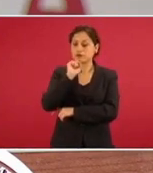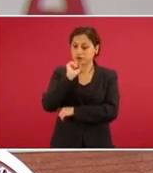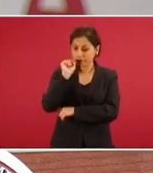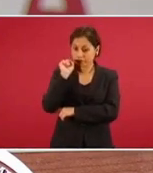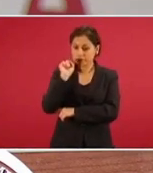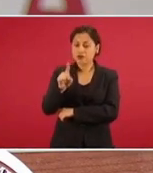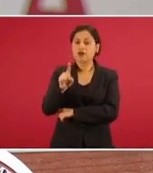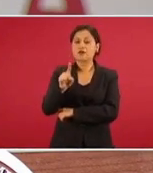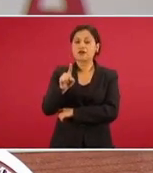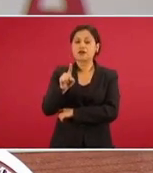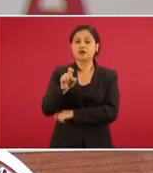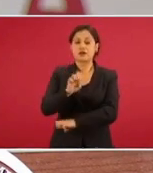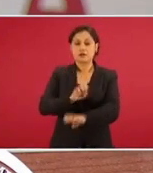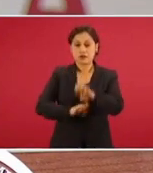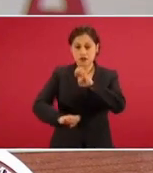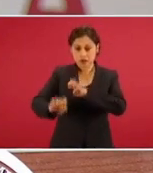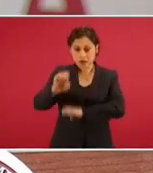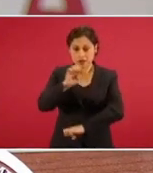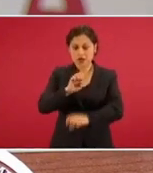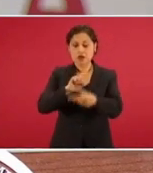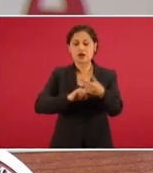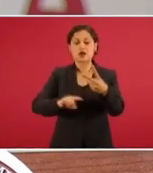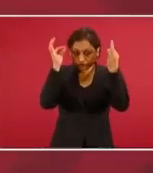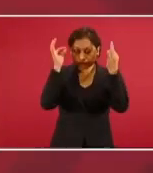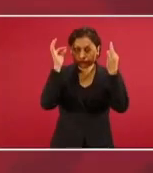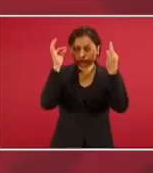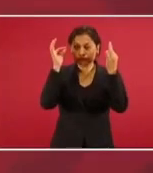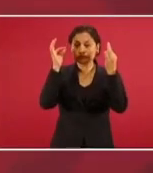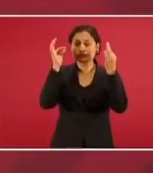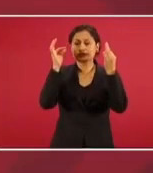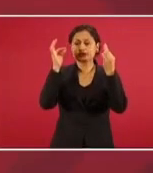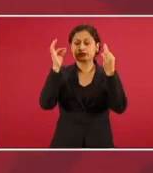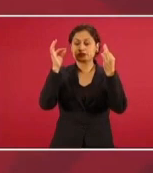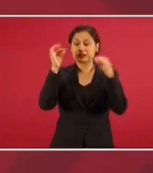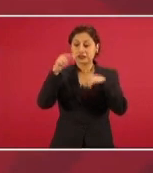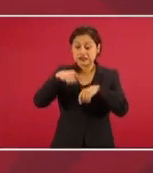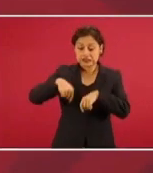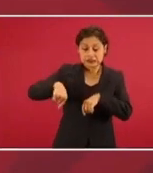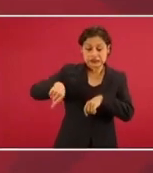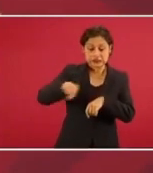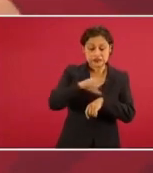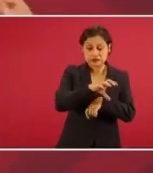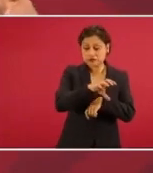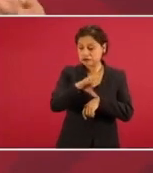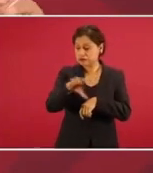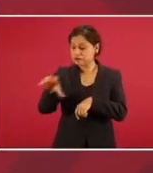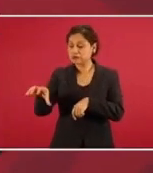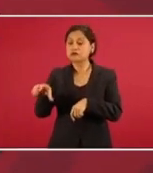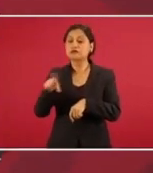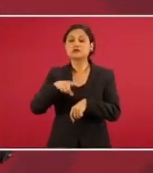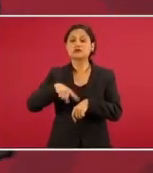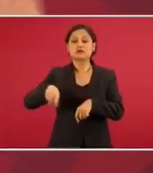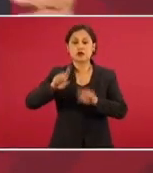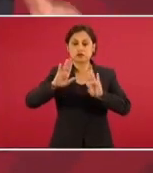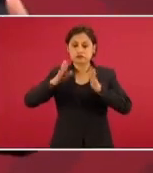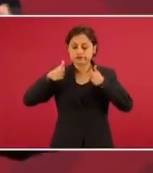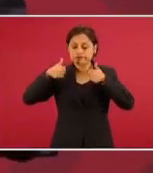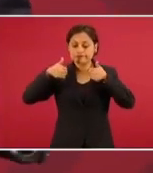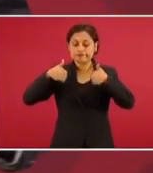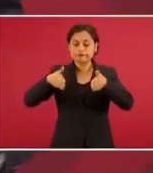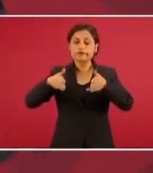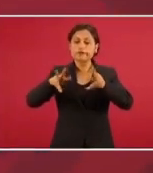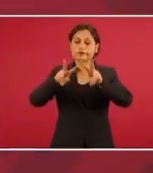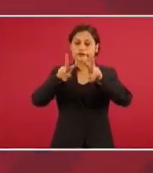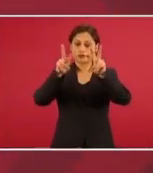embajadas consulados está atendiendo el que